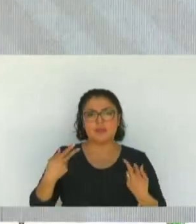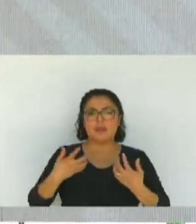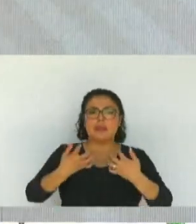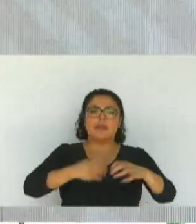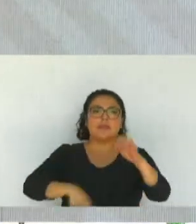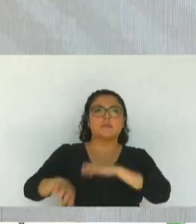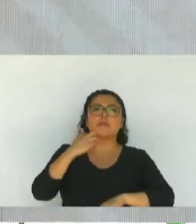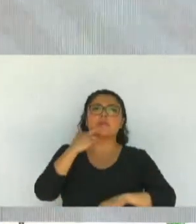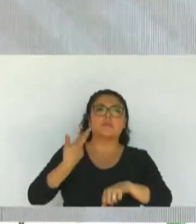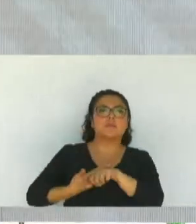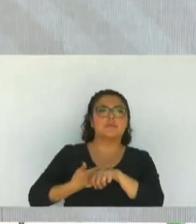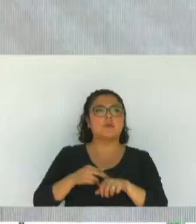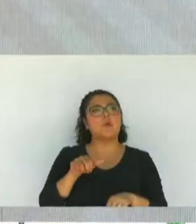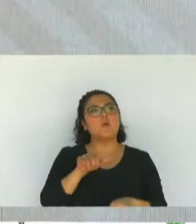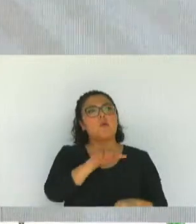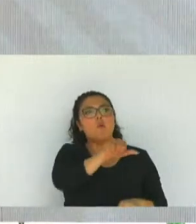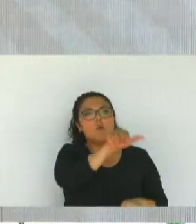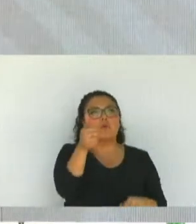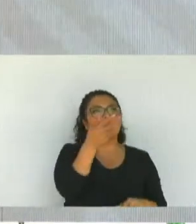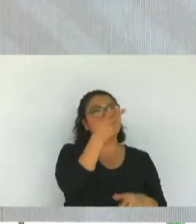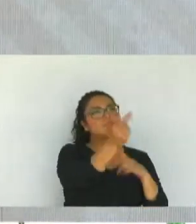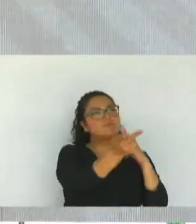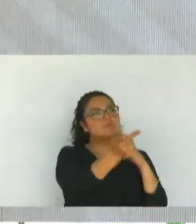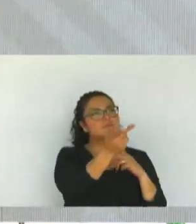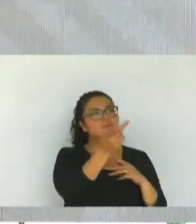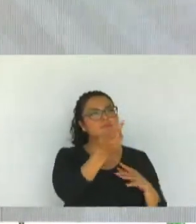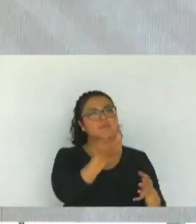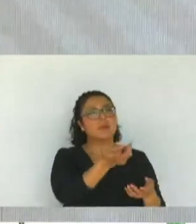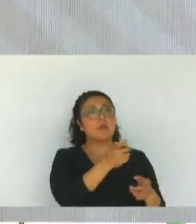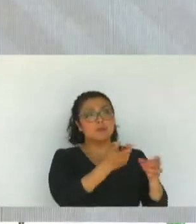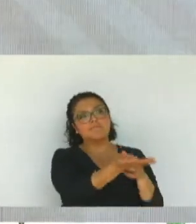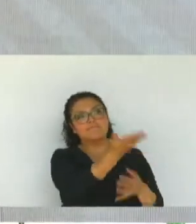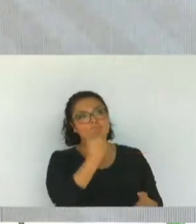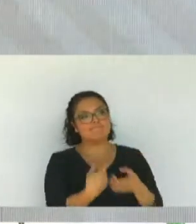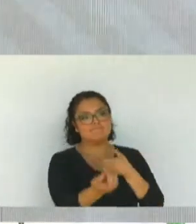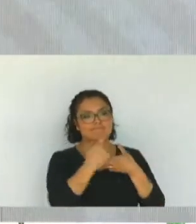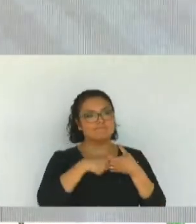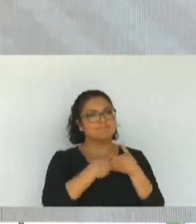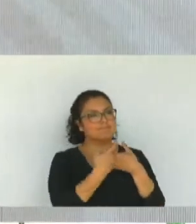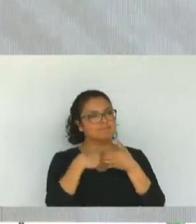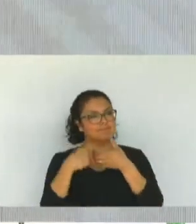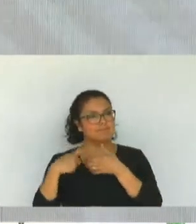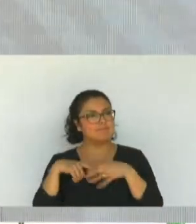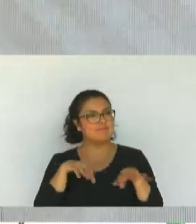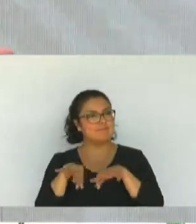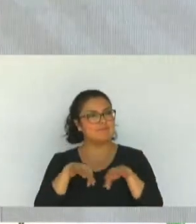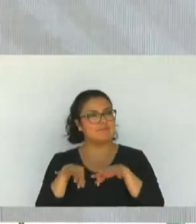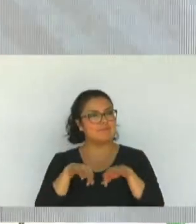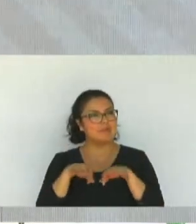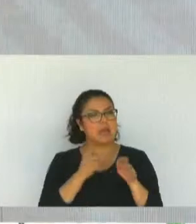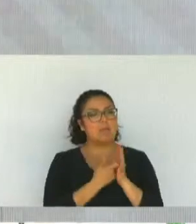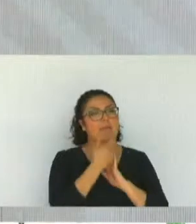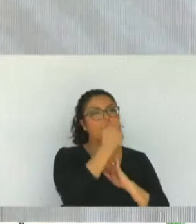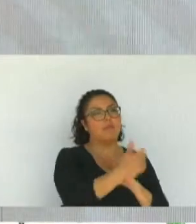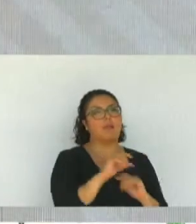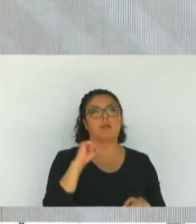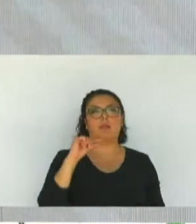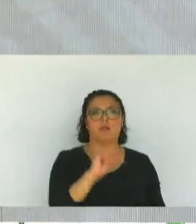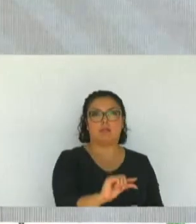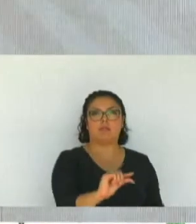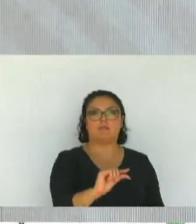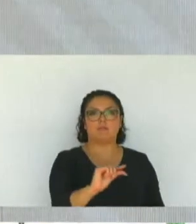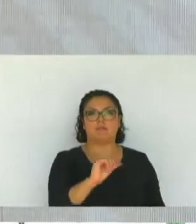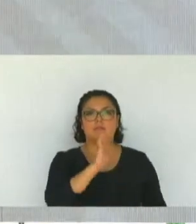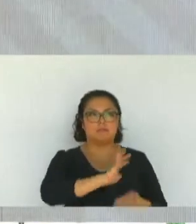esquemas de subcontratación abusiva que vulneran al trabajador, que minan la competitividad de las empresas y que afectan las